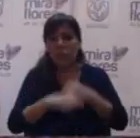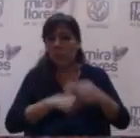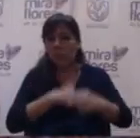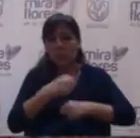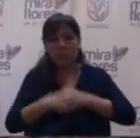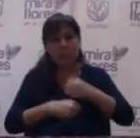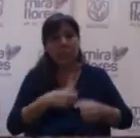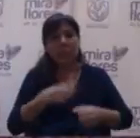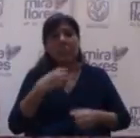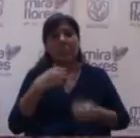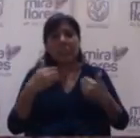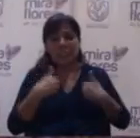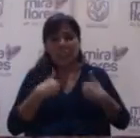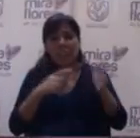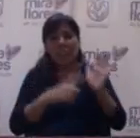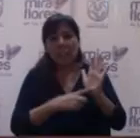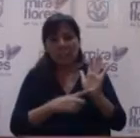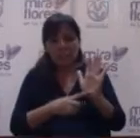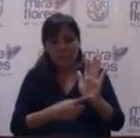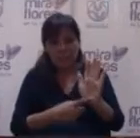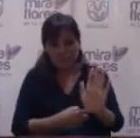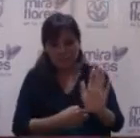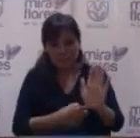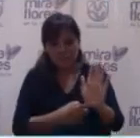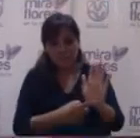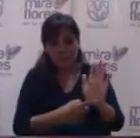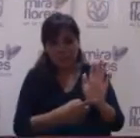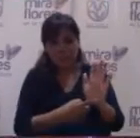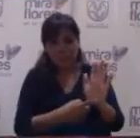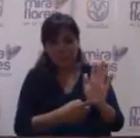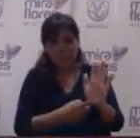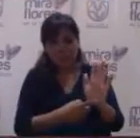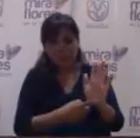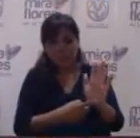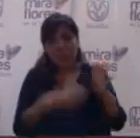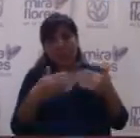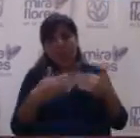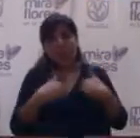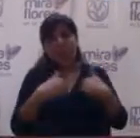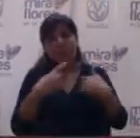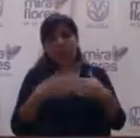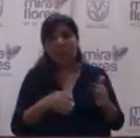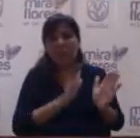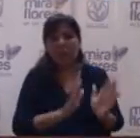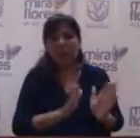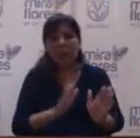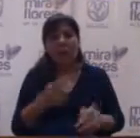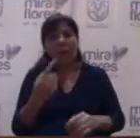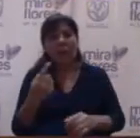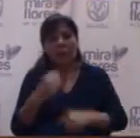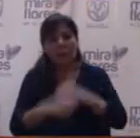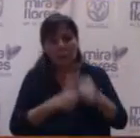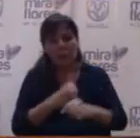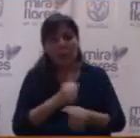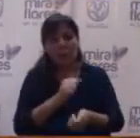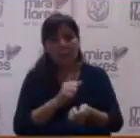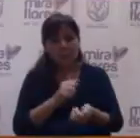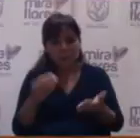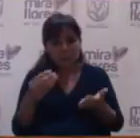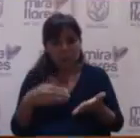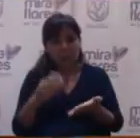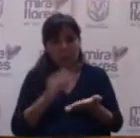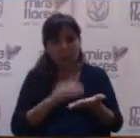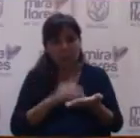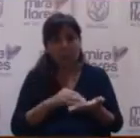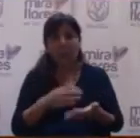ser presentado y tiene que ser, digamos, puesto al día, año a año. Adelante, por favor, coronel. Gracias,